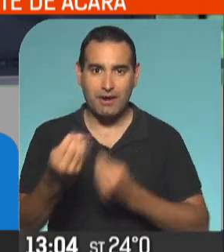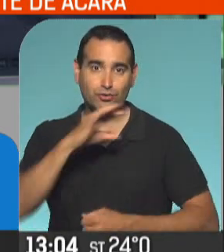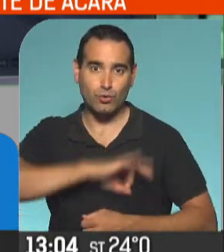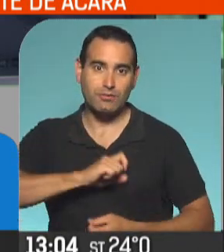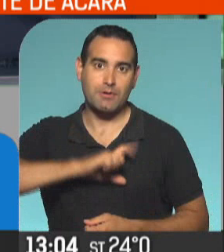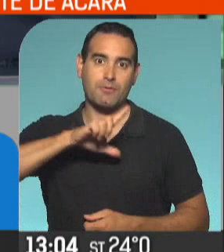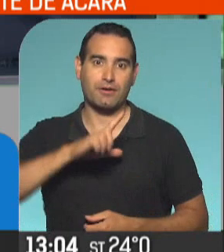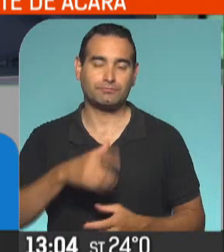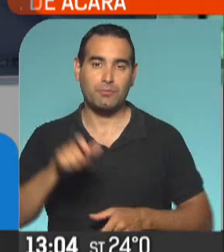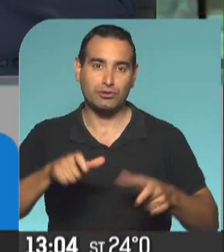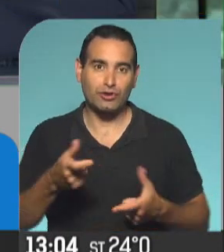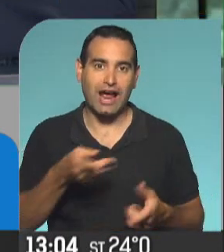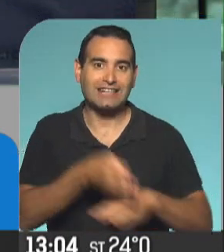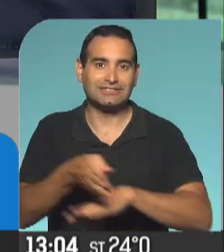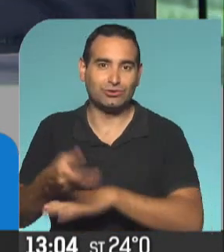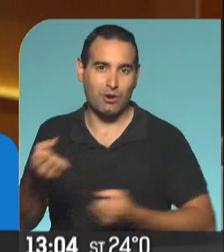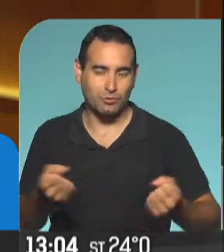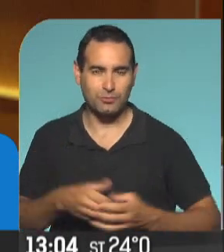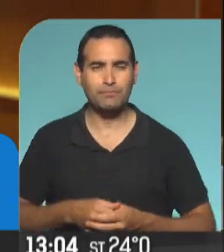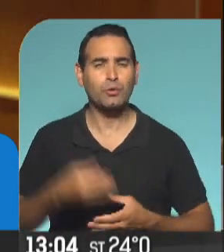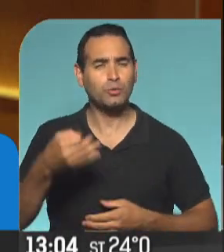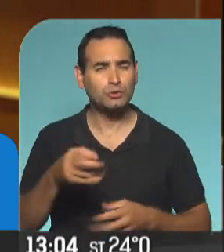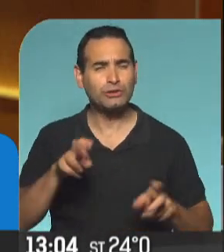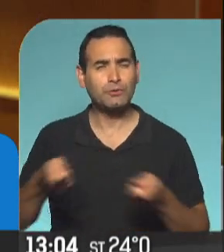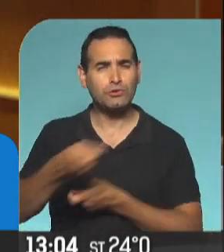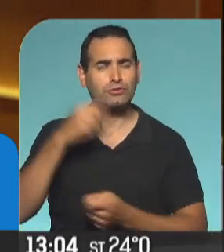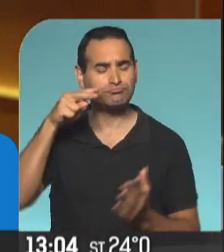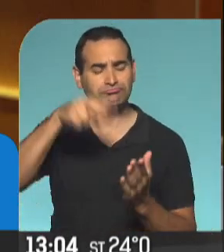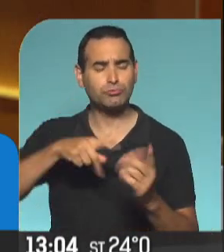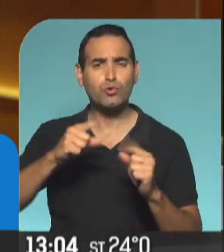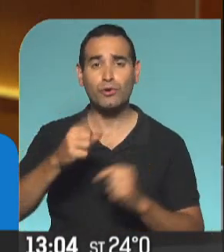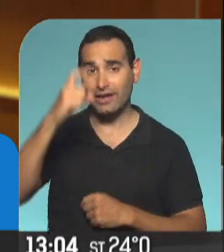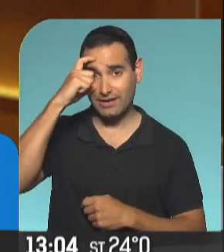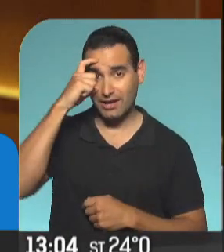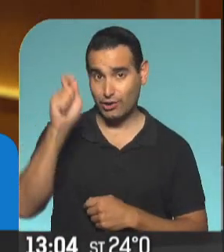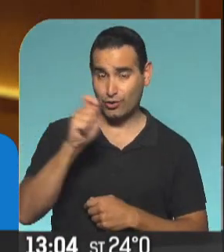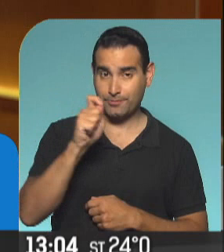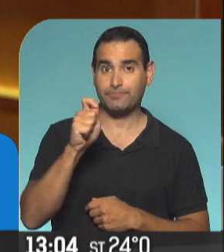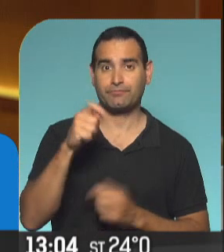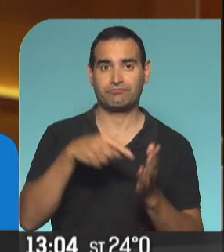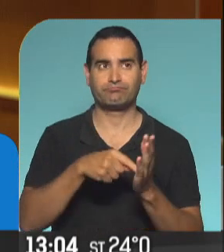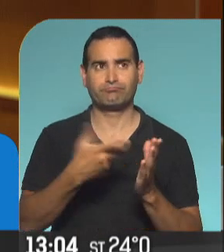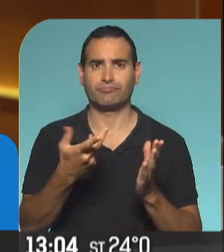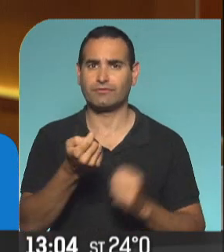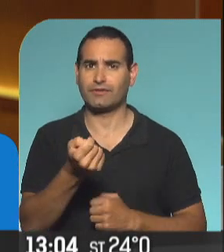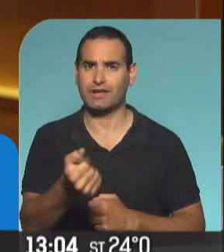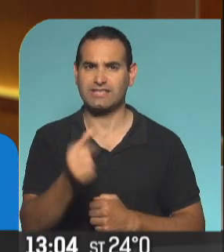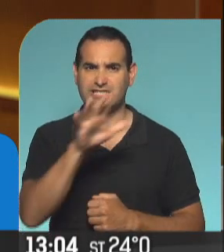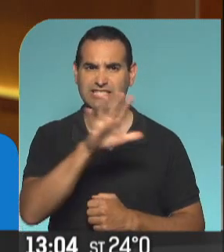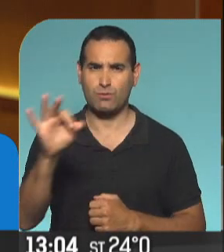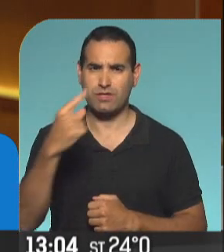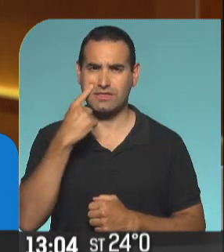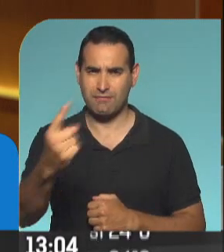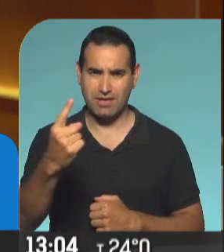cerca de los autos schieble y hablando del mercado estoy revisando las cifras y veo en enero se llegaron casi a las 50 mil